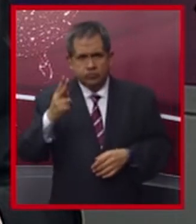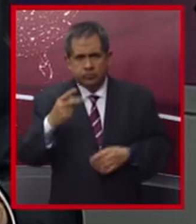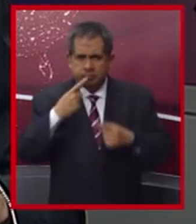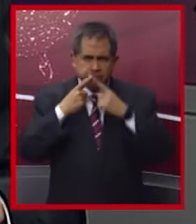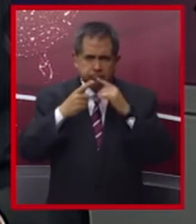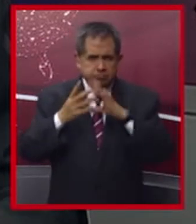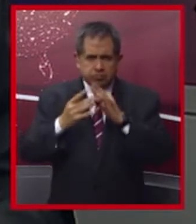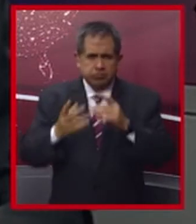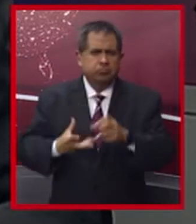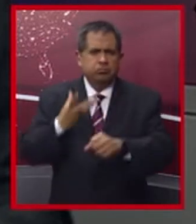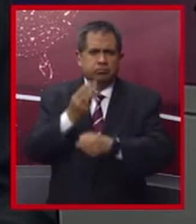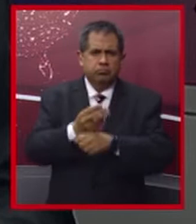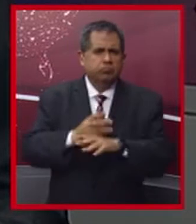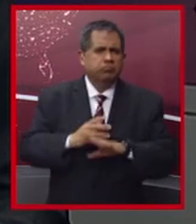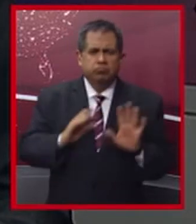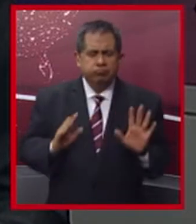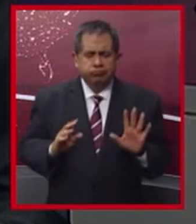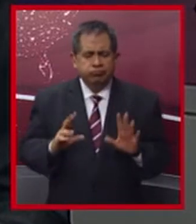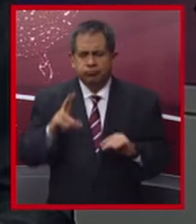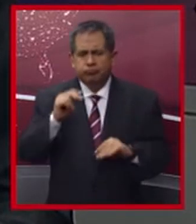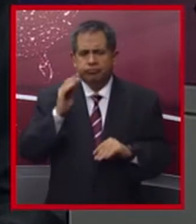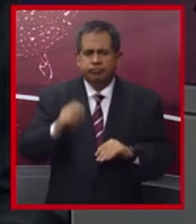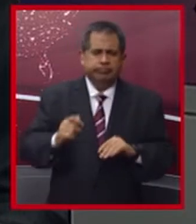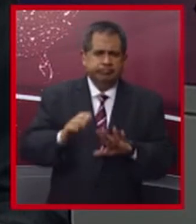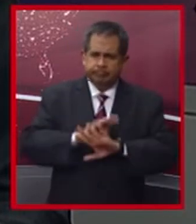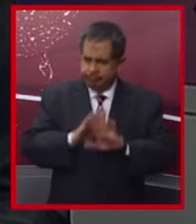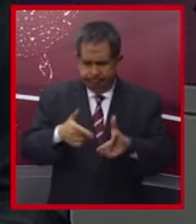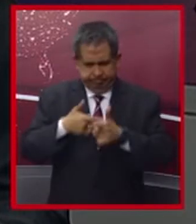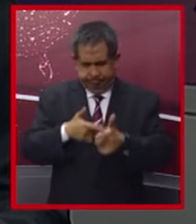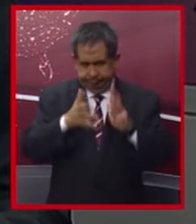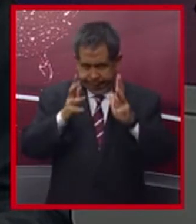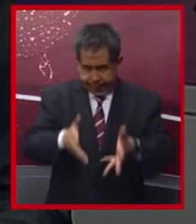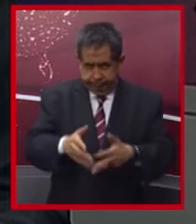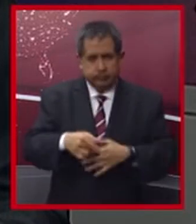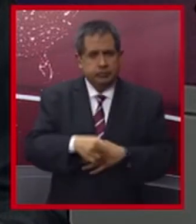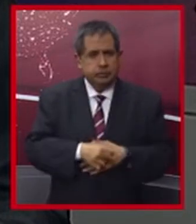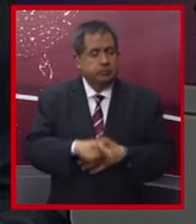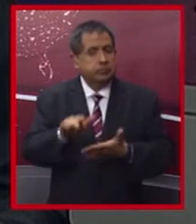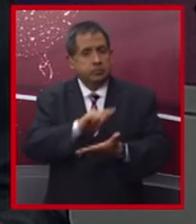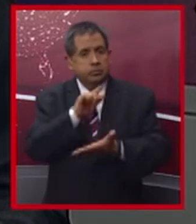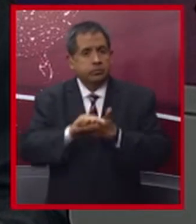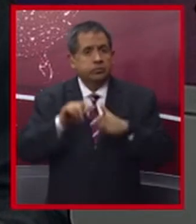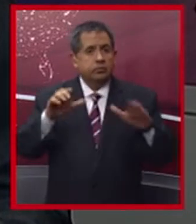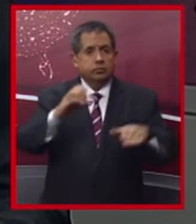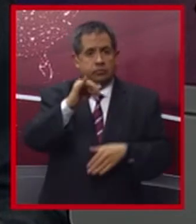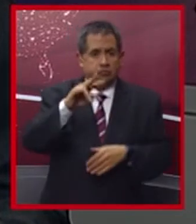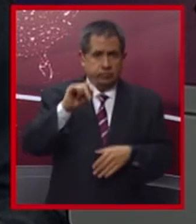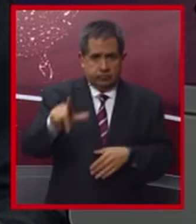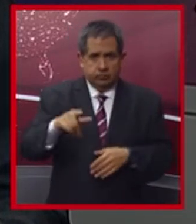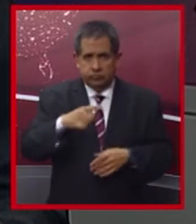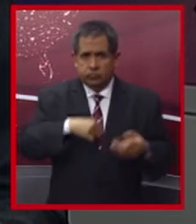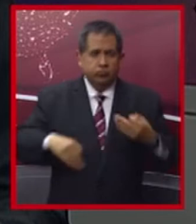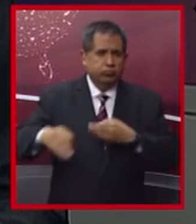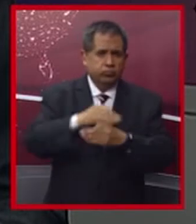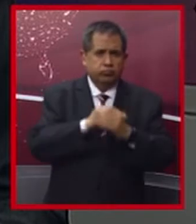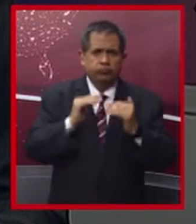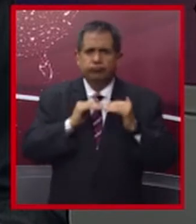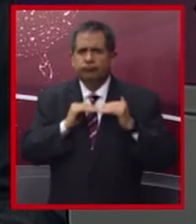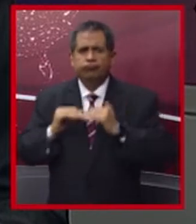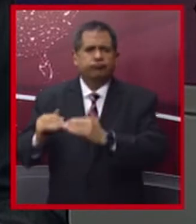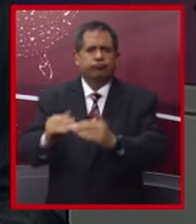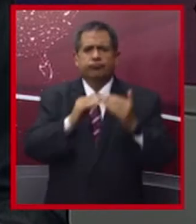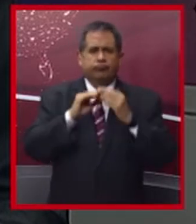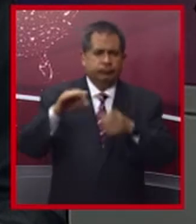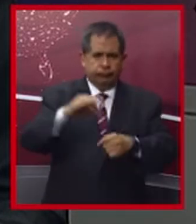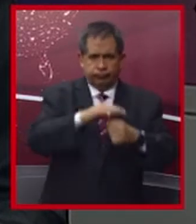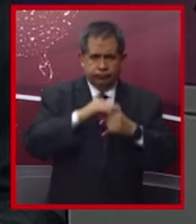embargo, estas modificaciones propuestas fueron rechazadas y pues, las modificaciones a la Ley de Aviación Civil se avalaron por unanimidad